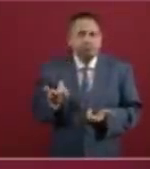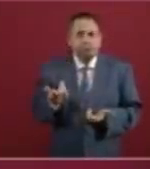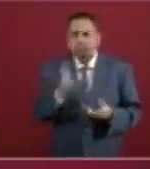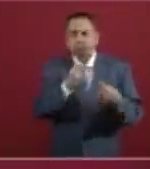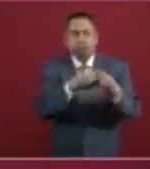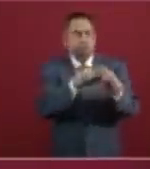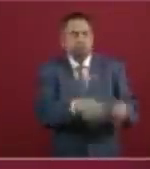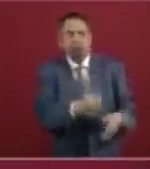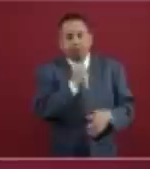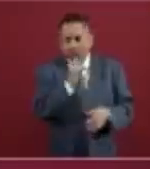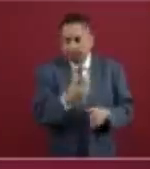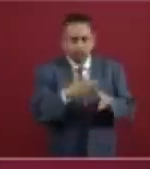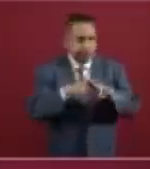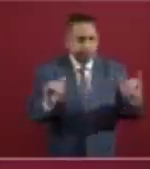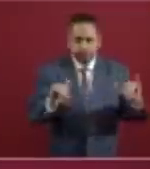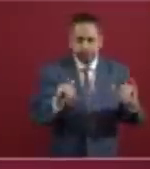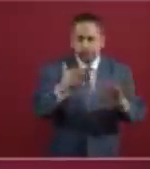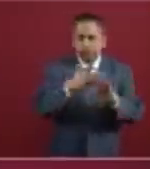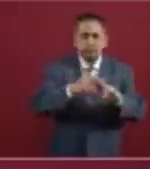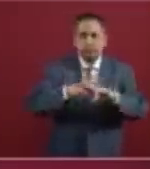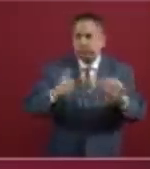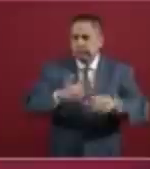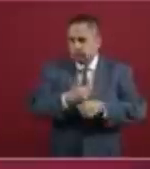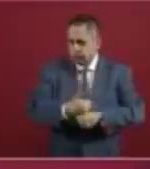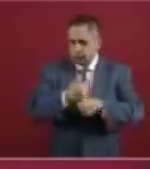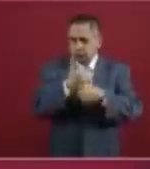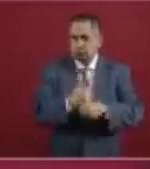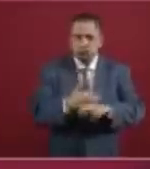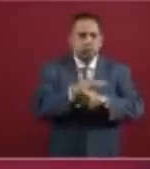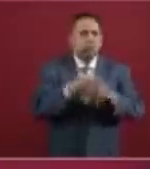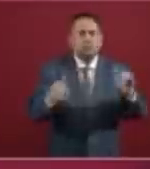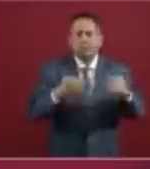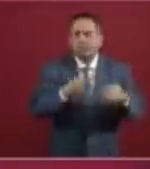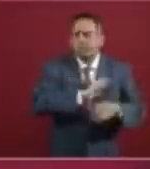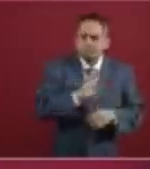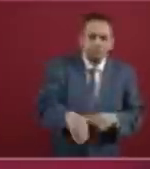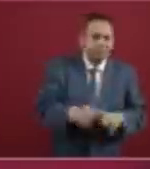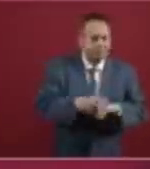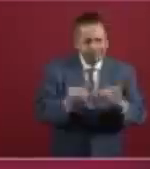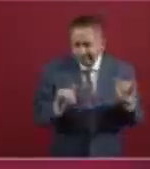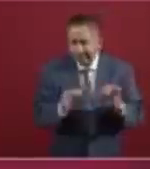a nadie, que nadie sufra, que nadie pierda la vida.